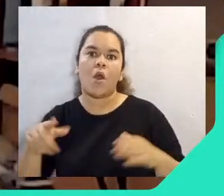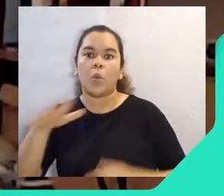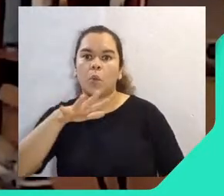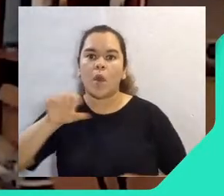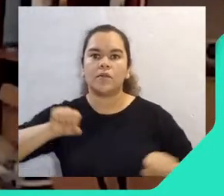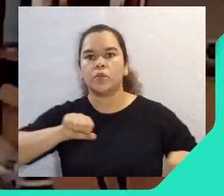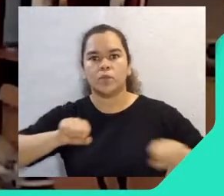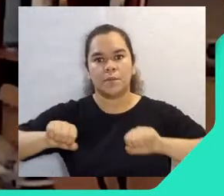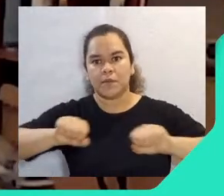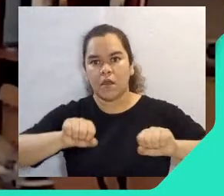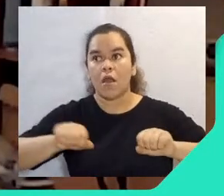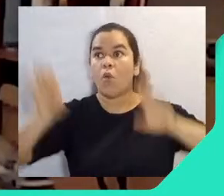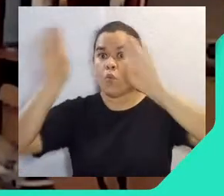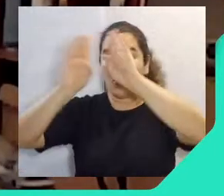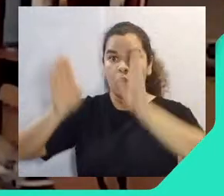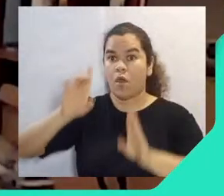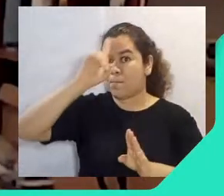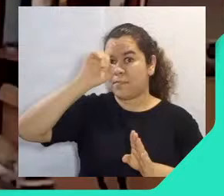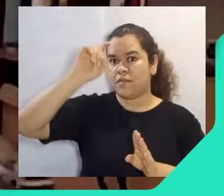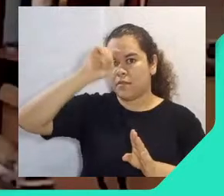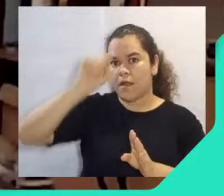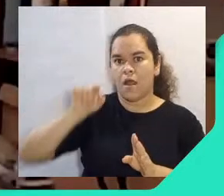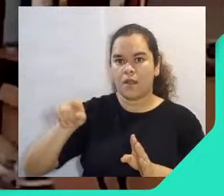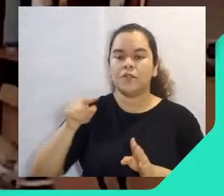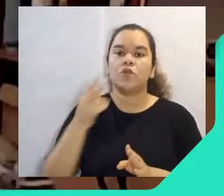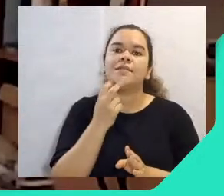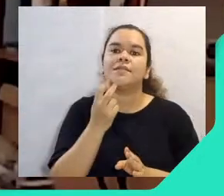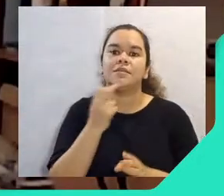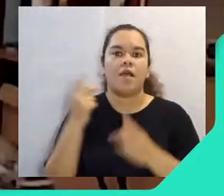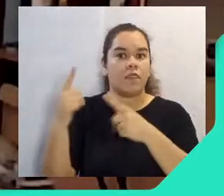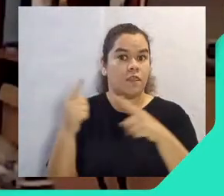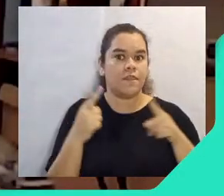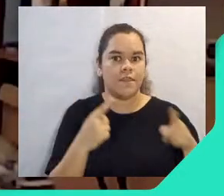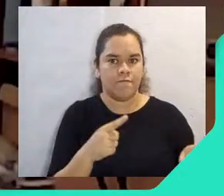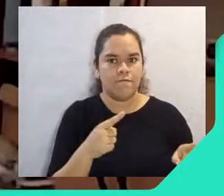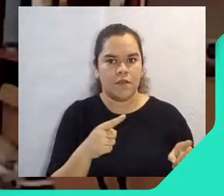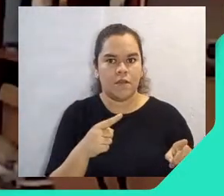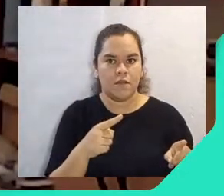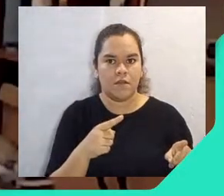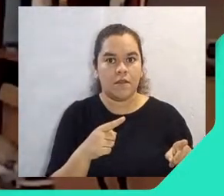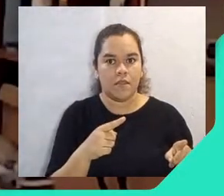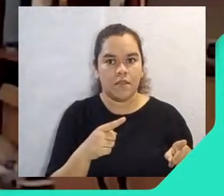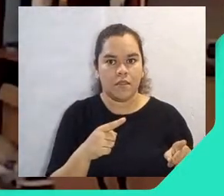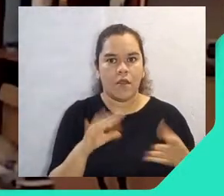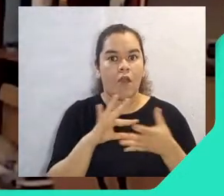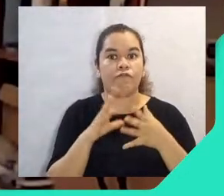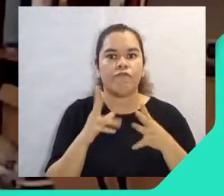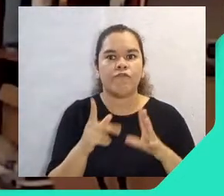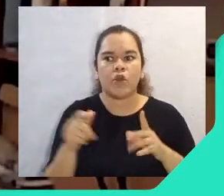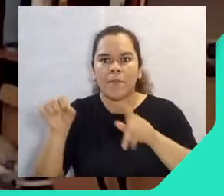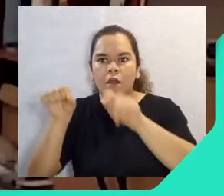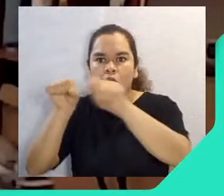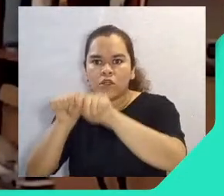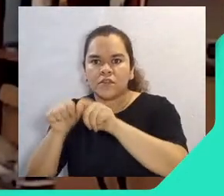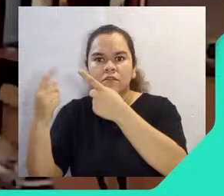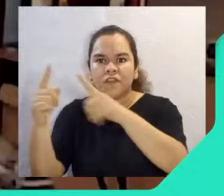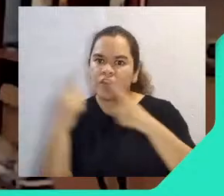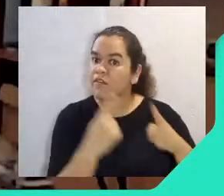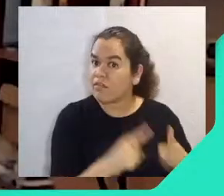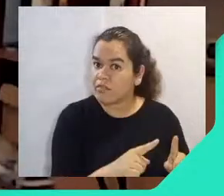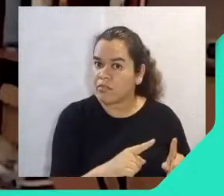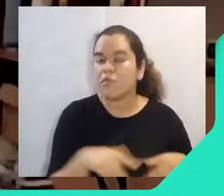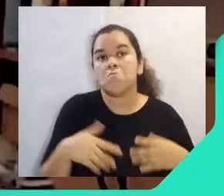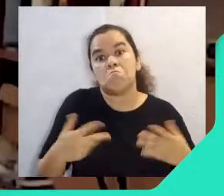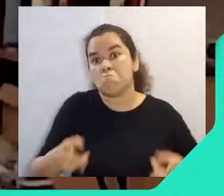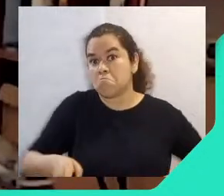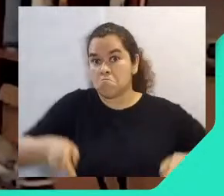un hospital, que es una instalación eléctrica que tiene particularidades distintas, digamos, a otras instalaciones eléctricas, o de un